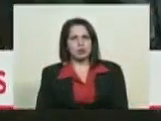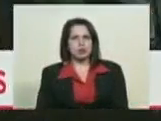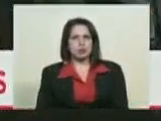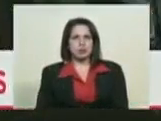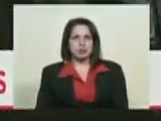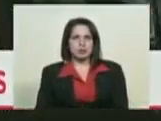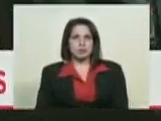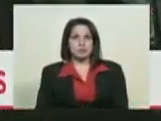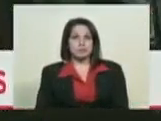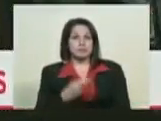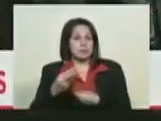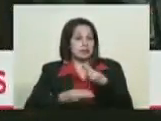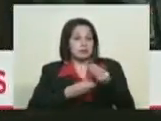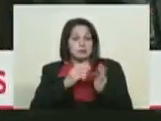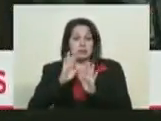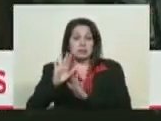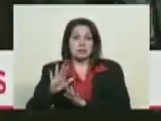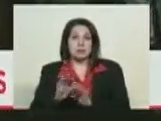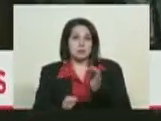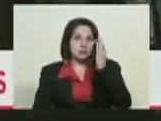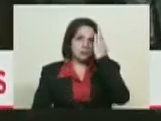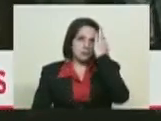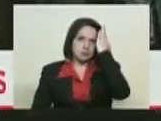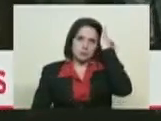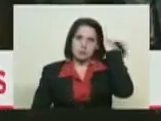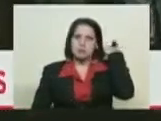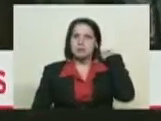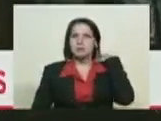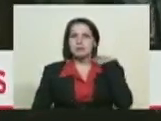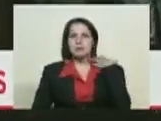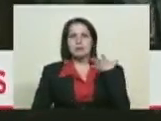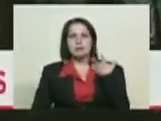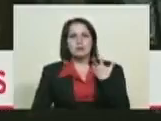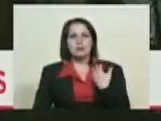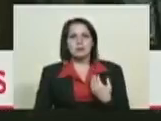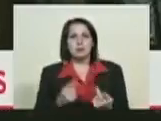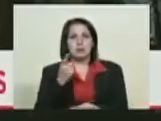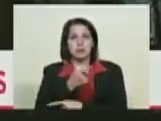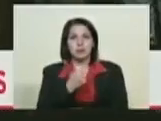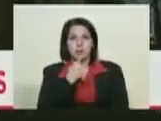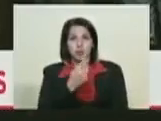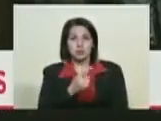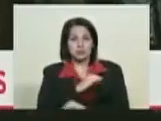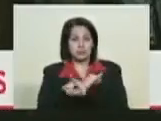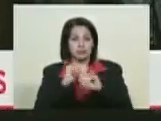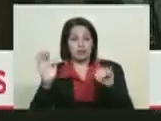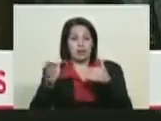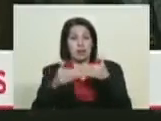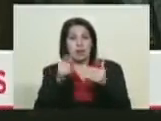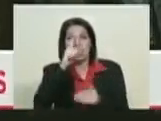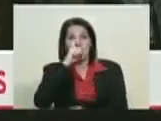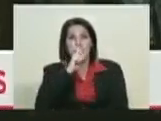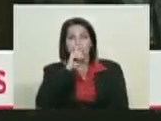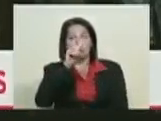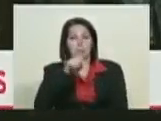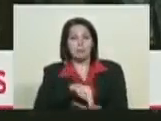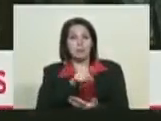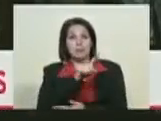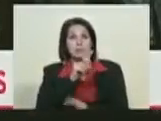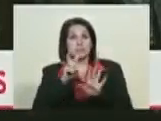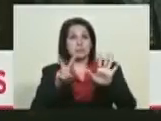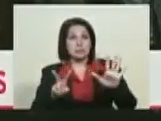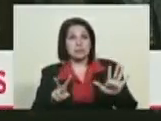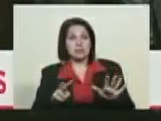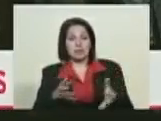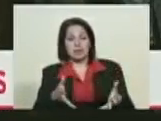Así ha sido. Tenemos que decir que estamos cerrando un año 2017 en victoria.